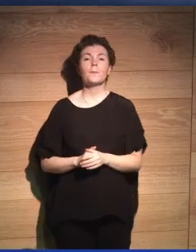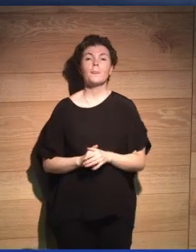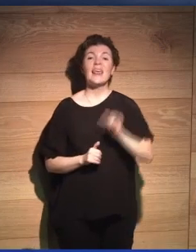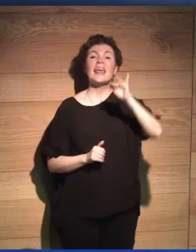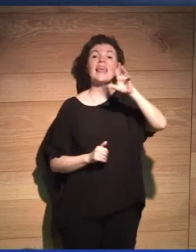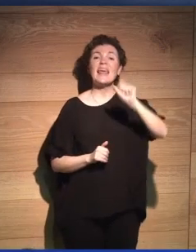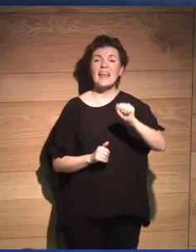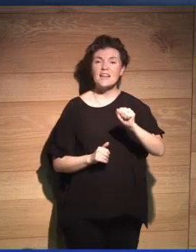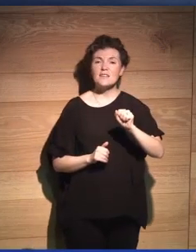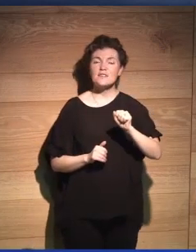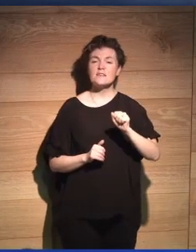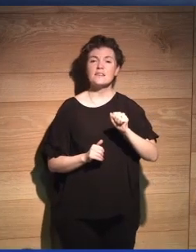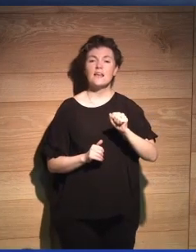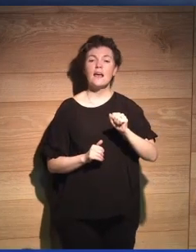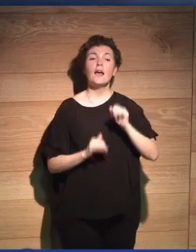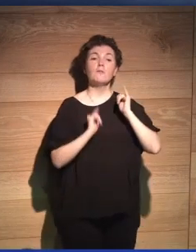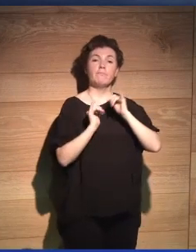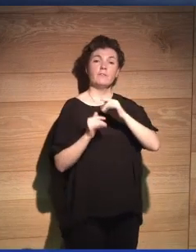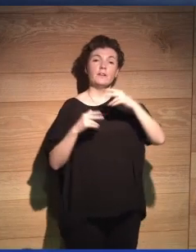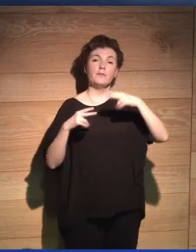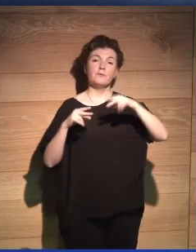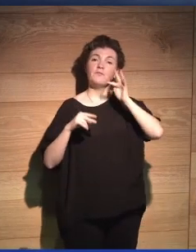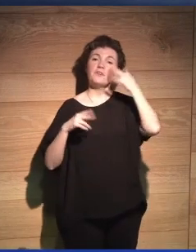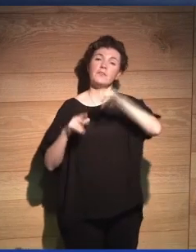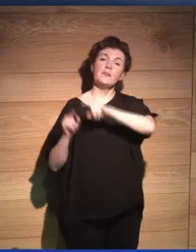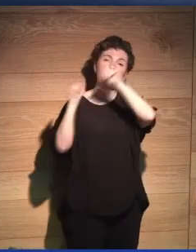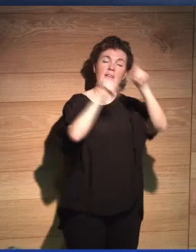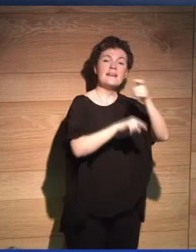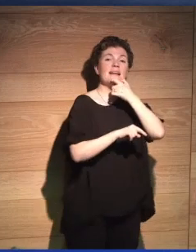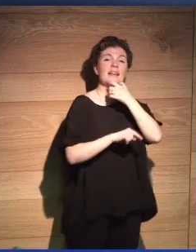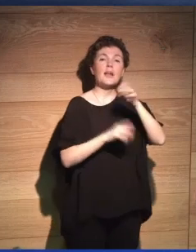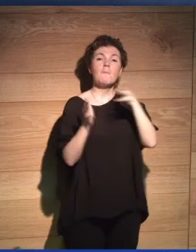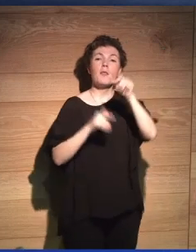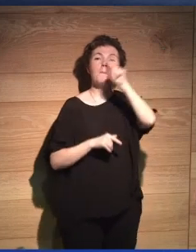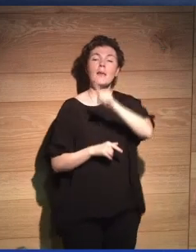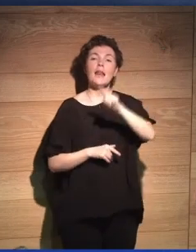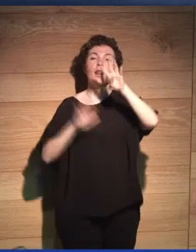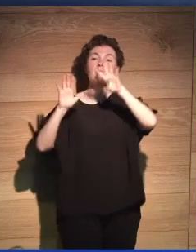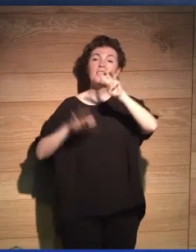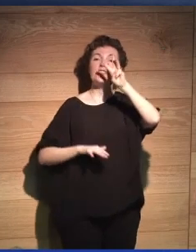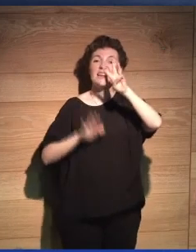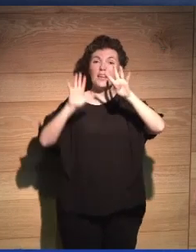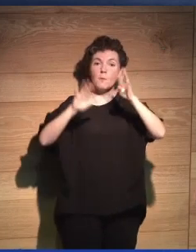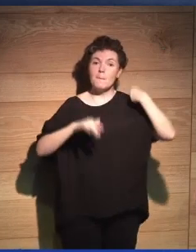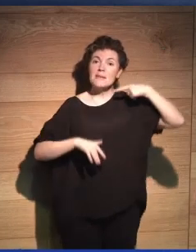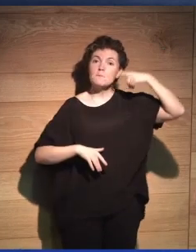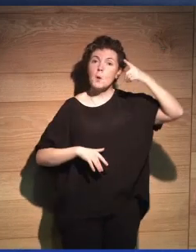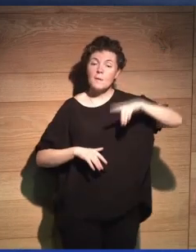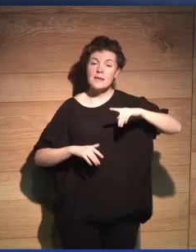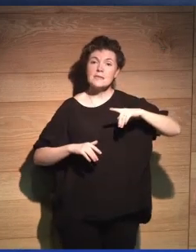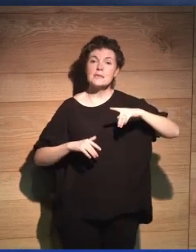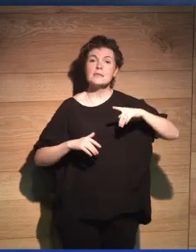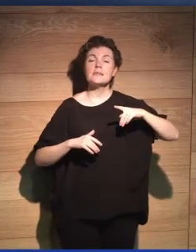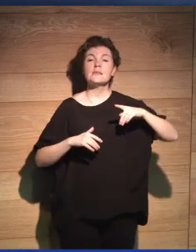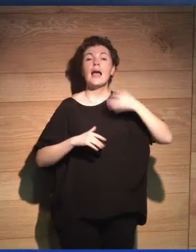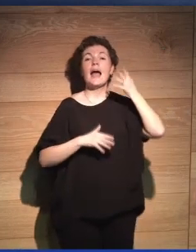Ilse desembarcaron en Inglaterra en marzo del año 39, el mismo mes en que se produjo la